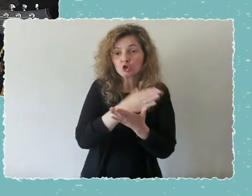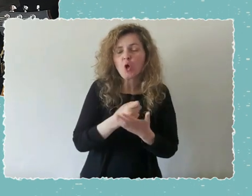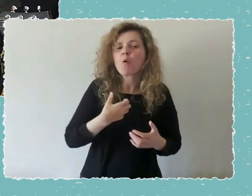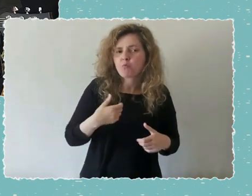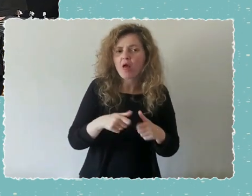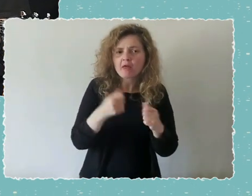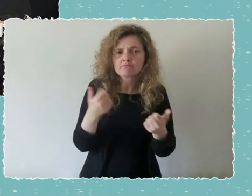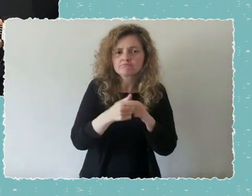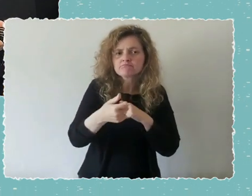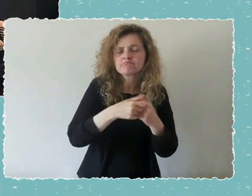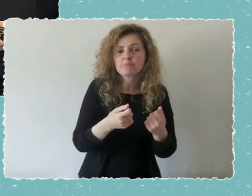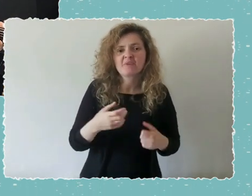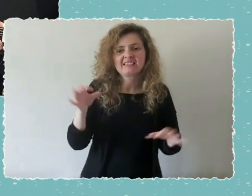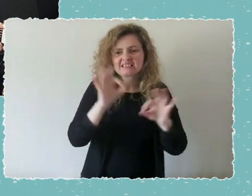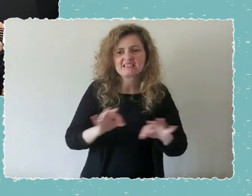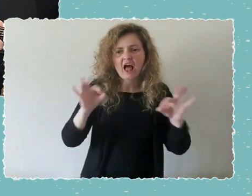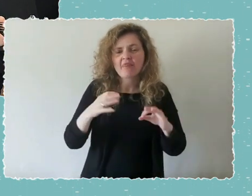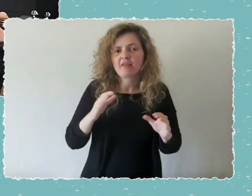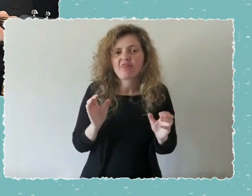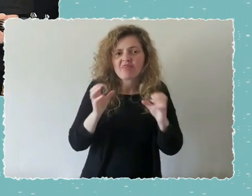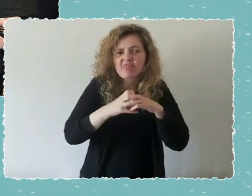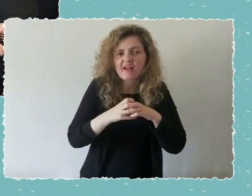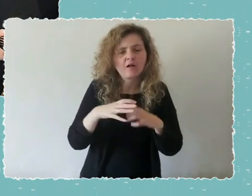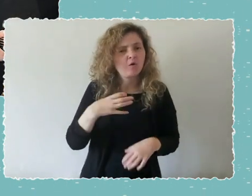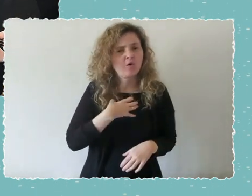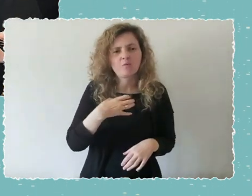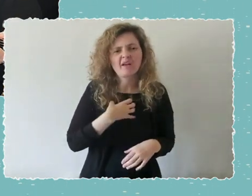abrir, ninguén o pode pechar. Que é?